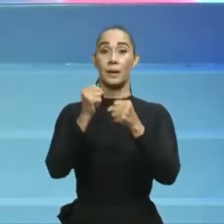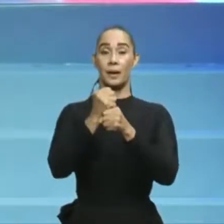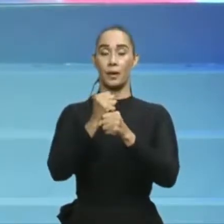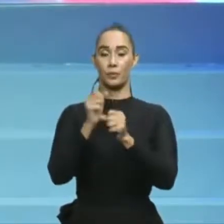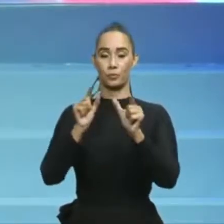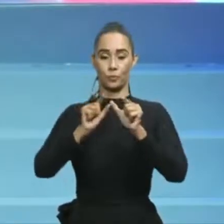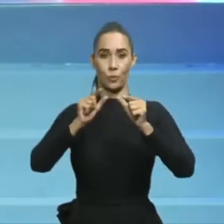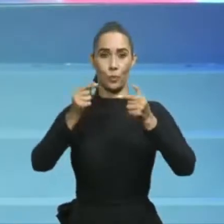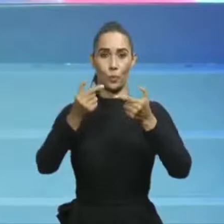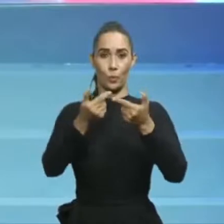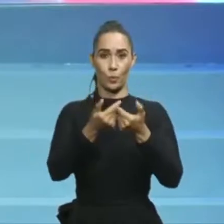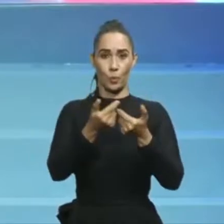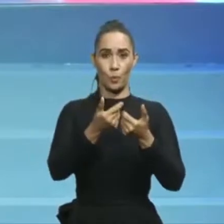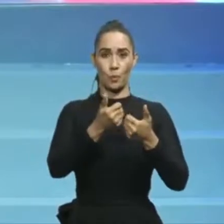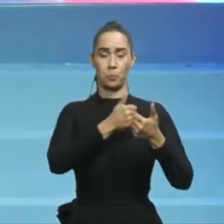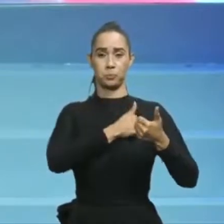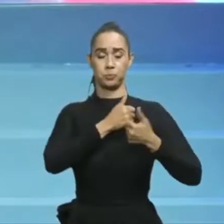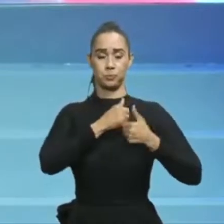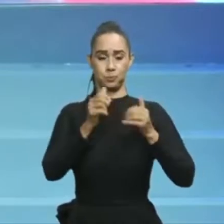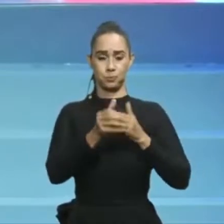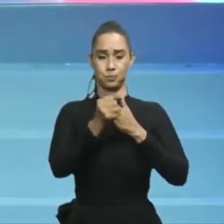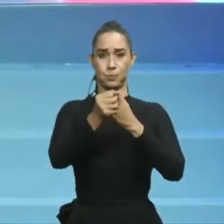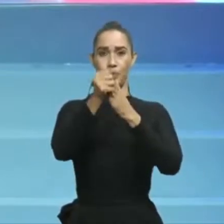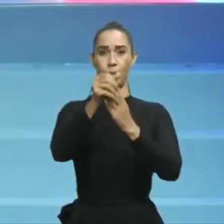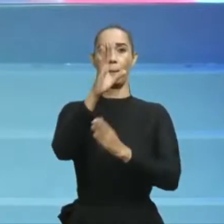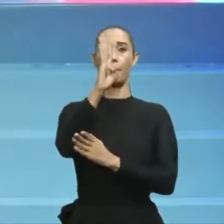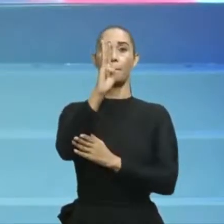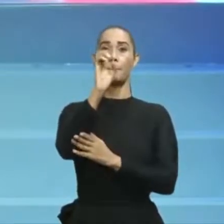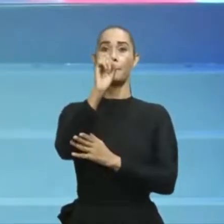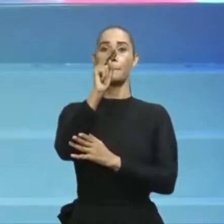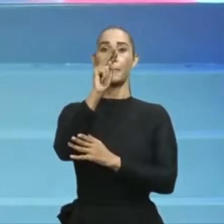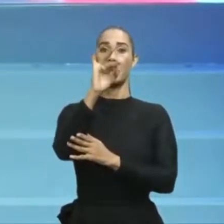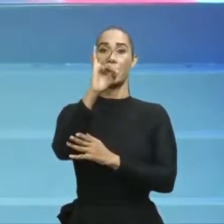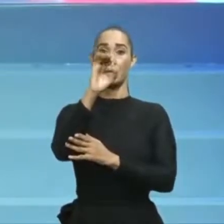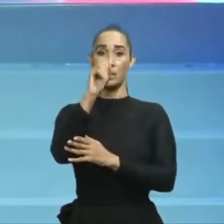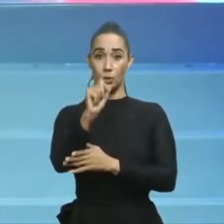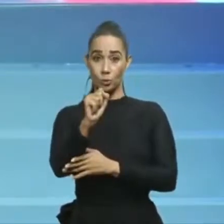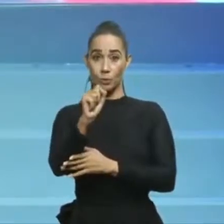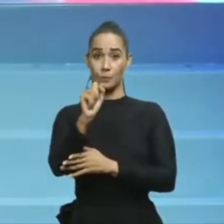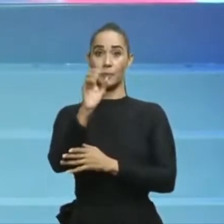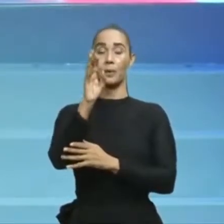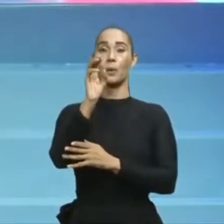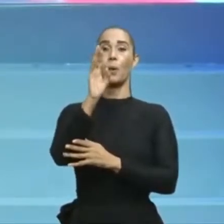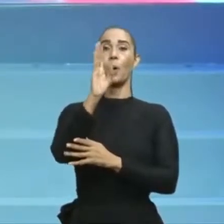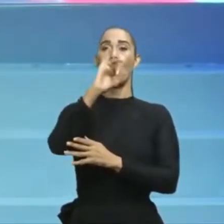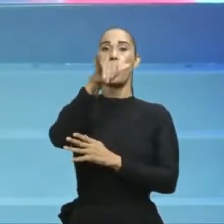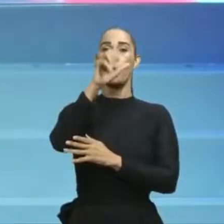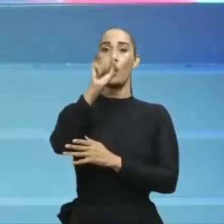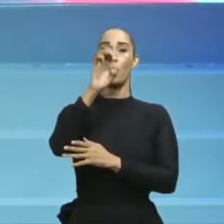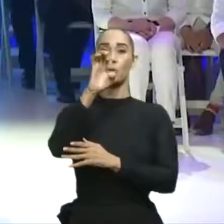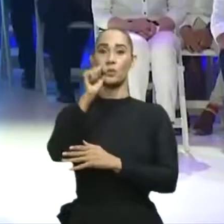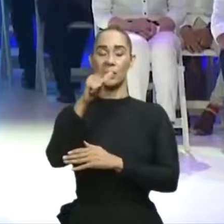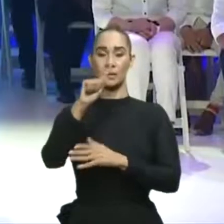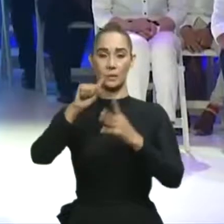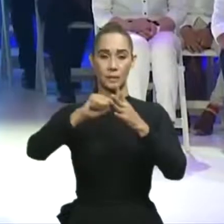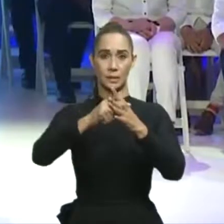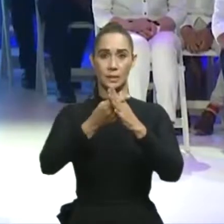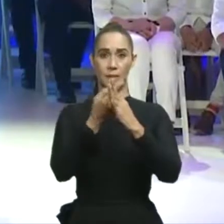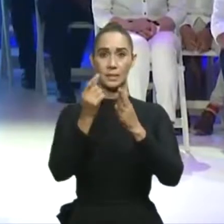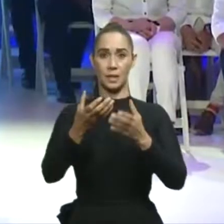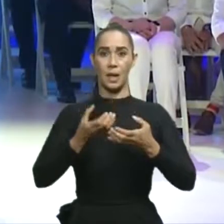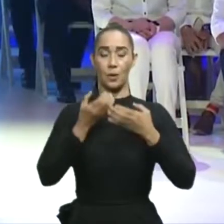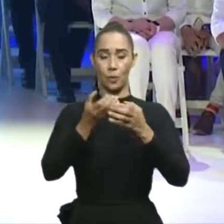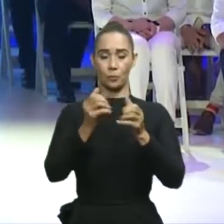por los comandante santiago rodríguez benito monción y 'josé cabrera' iniciaron con el grito de capotillo la